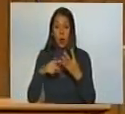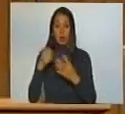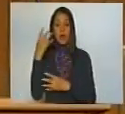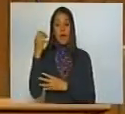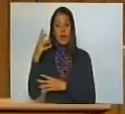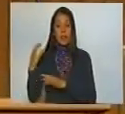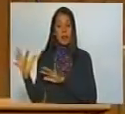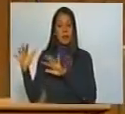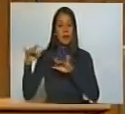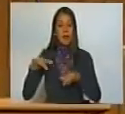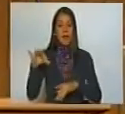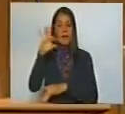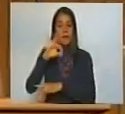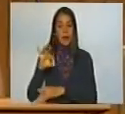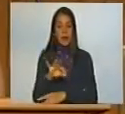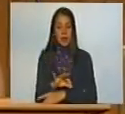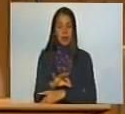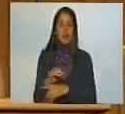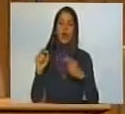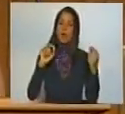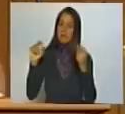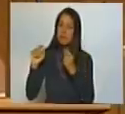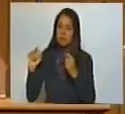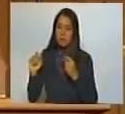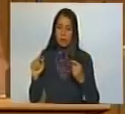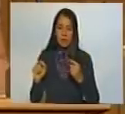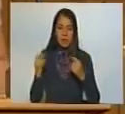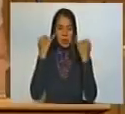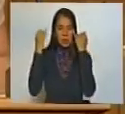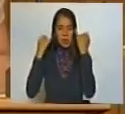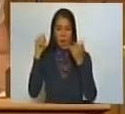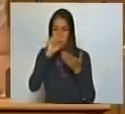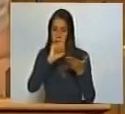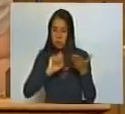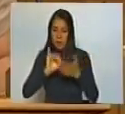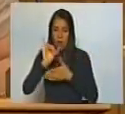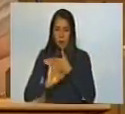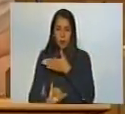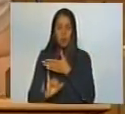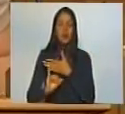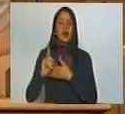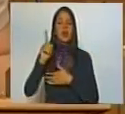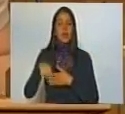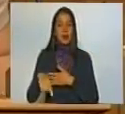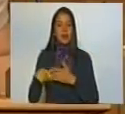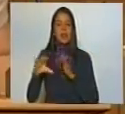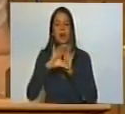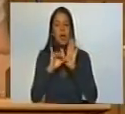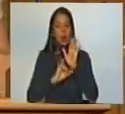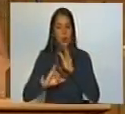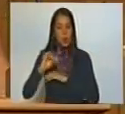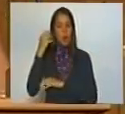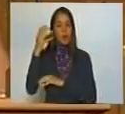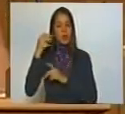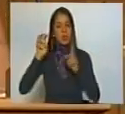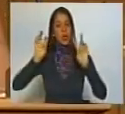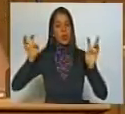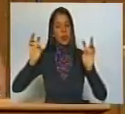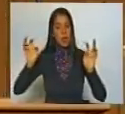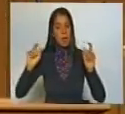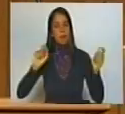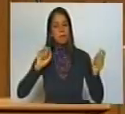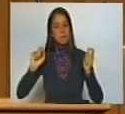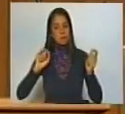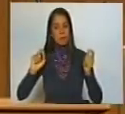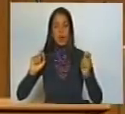debates y tuvimos el acompañamiento del capítulo de la juventud de la Asamblea Nacional Constituyente, donde además le pedimos